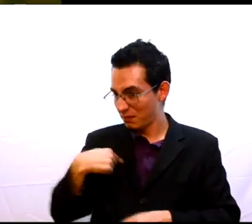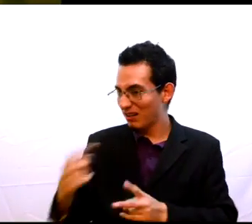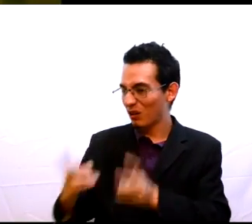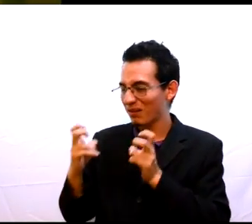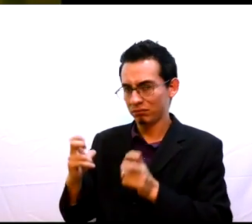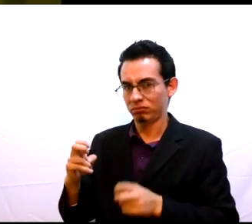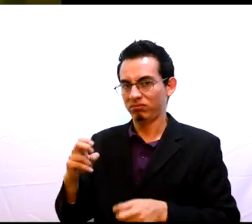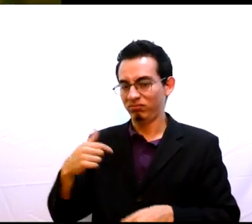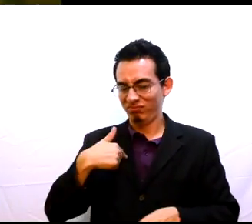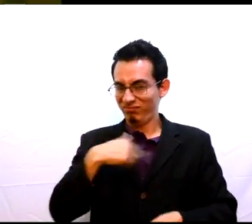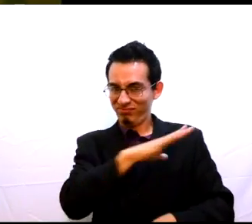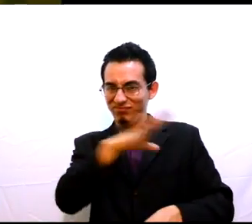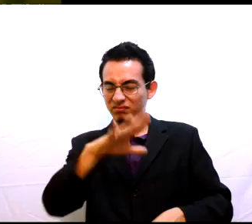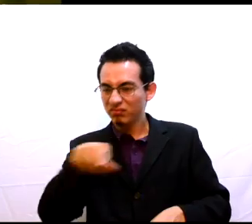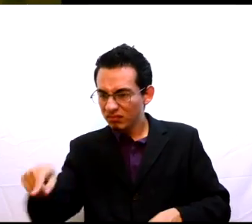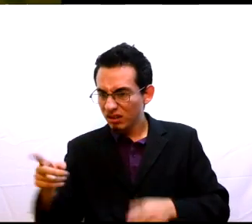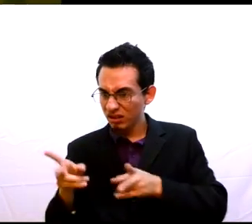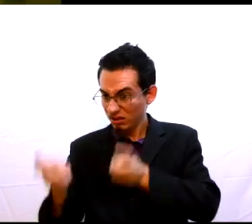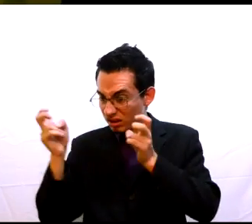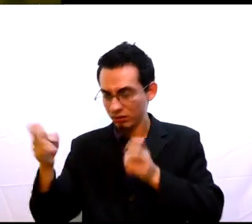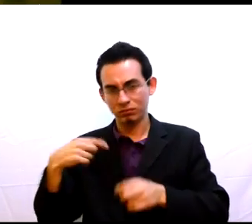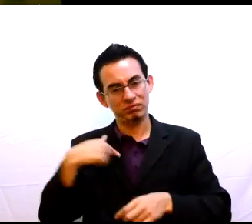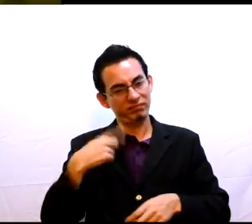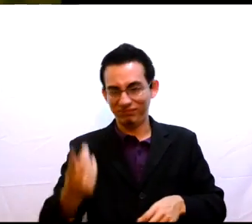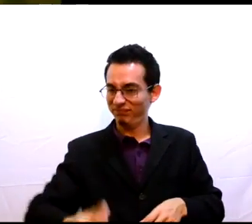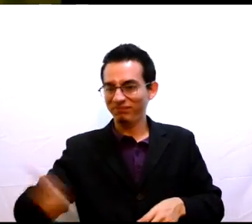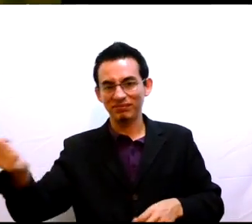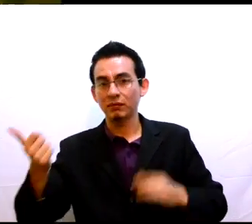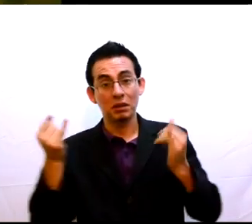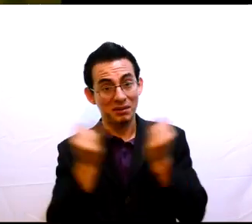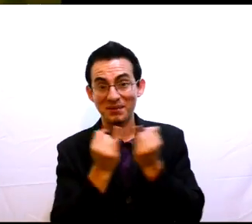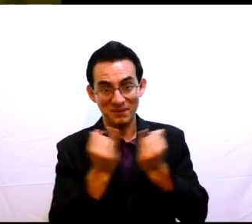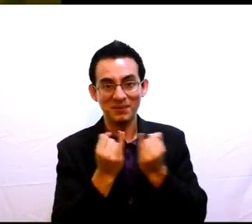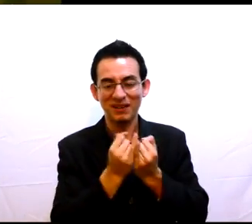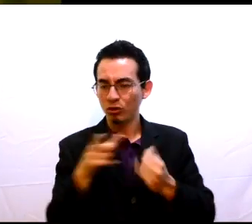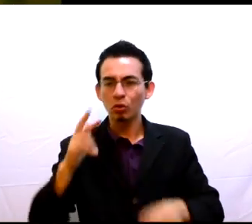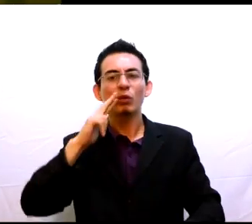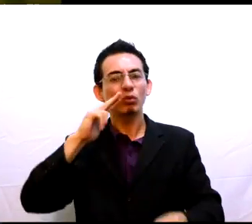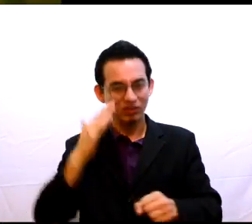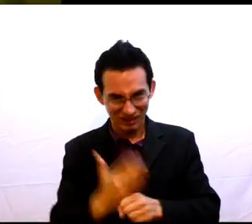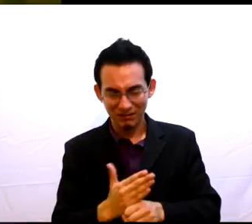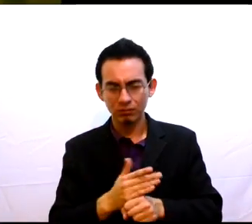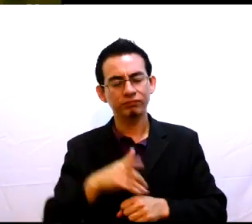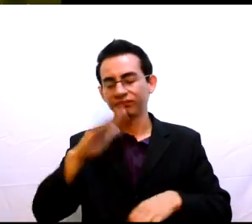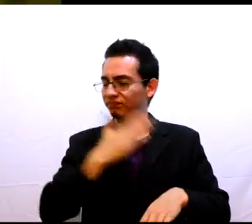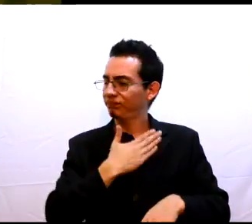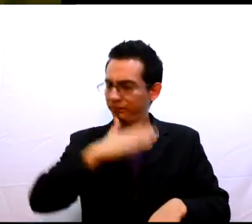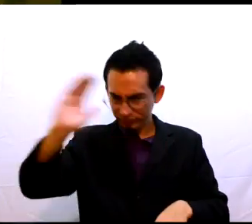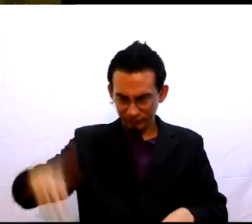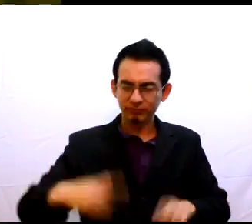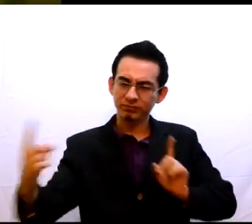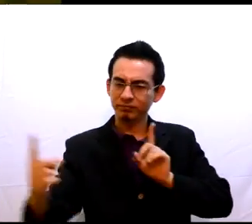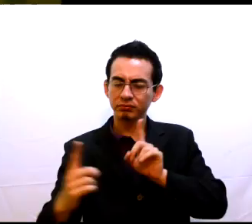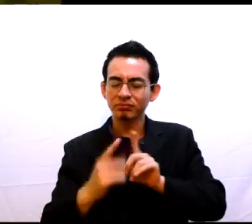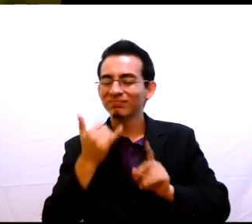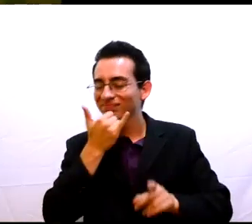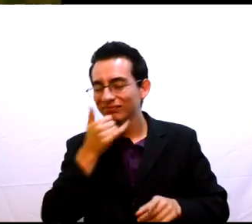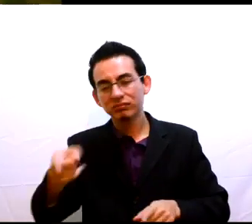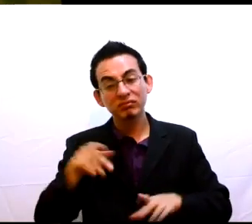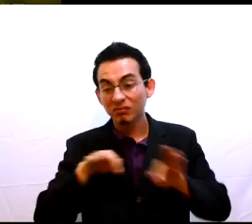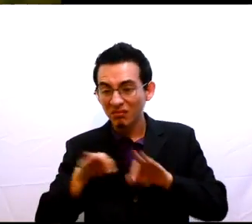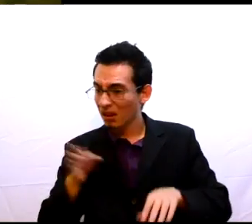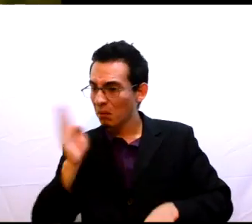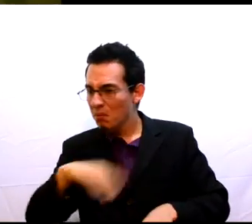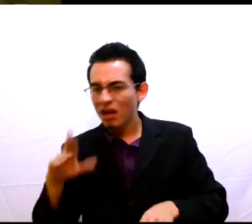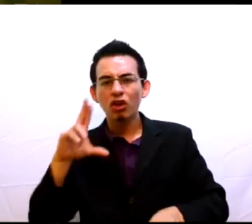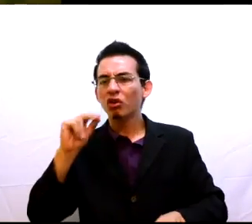gustaría ni que fuera infiel ni que fuera irresponsable inmediatamente lo llamas a cuenta y lo liquidez es que te me vas